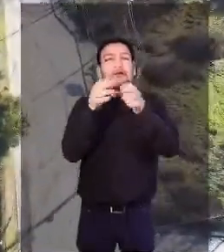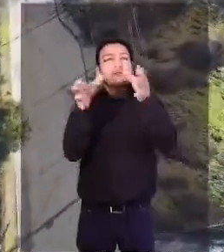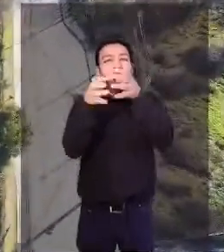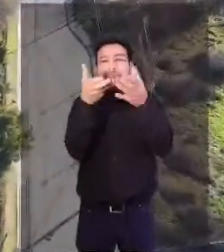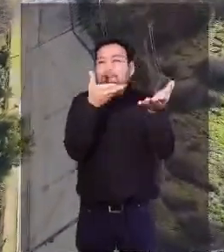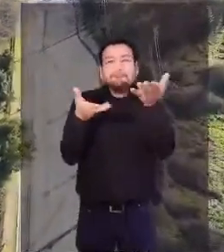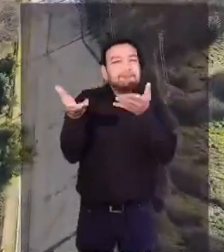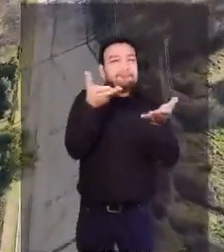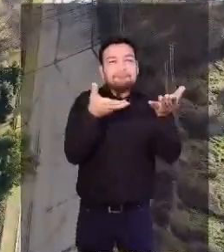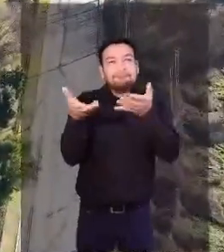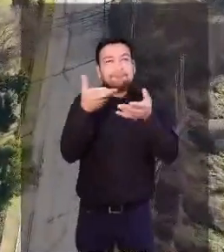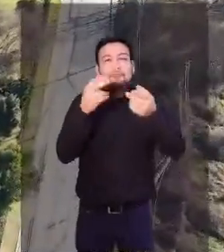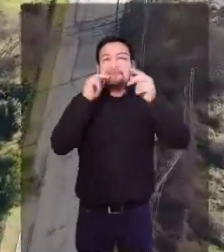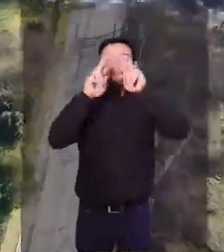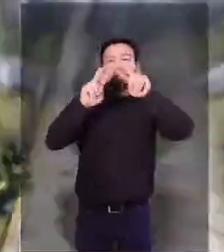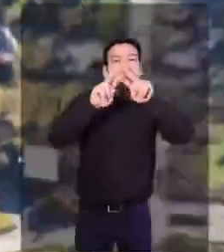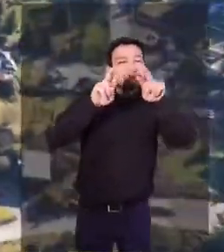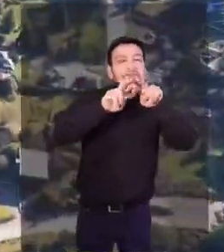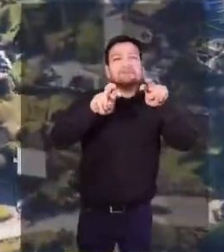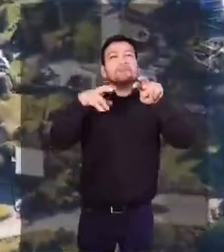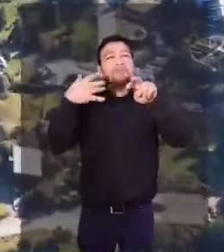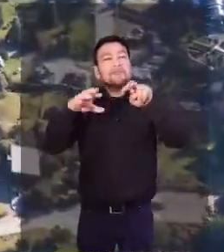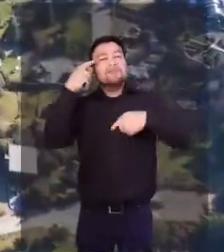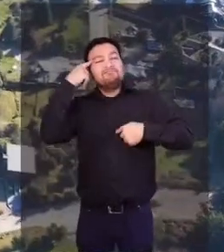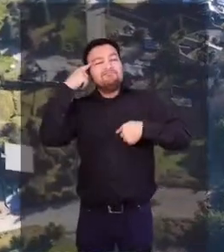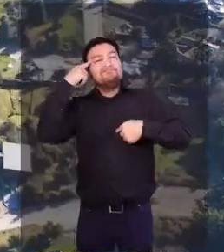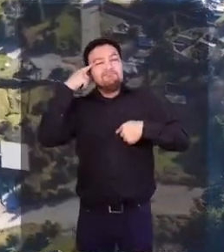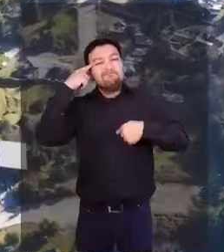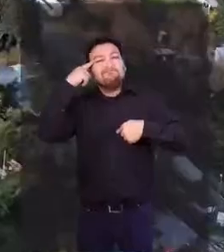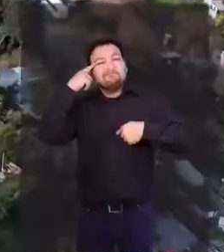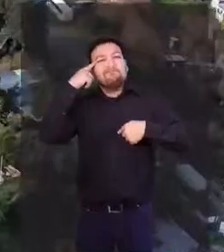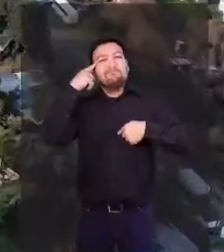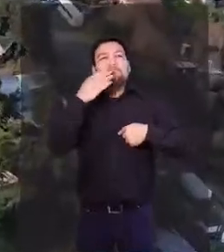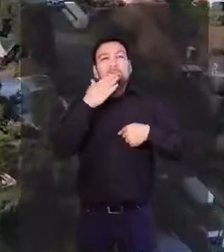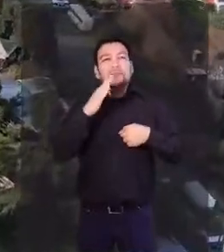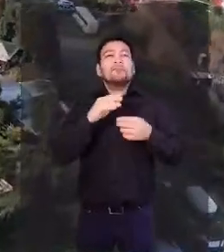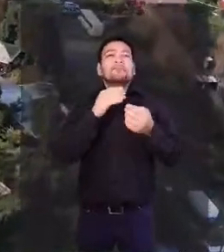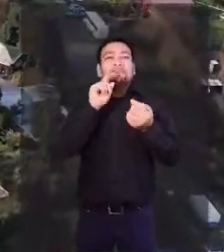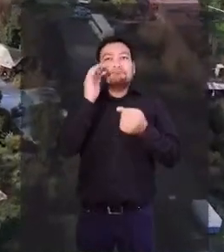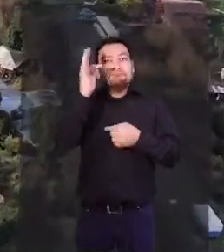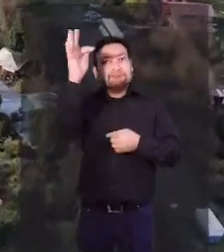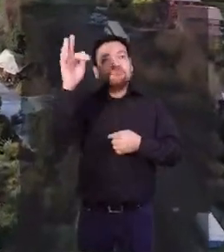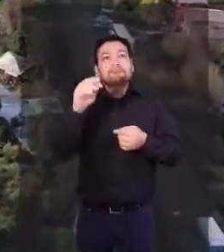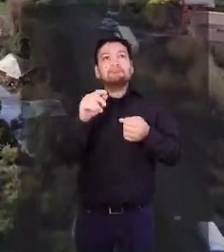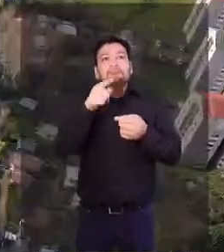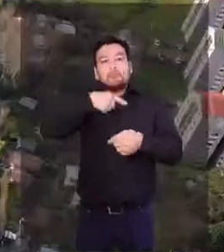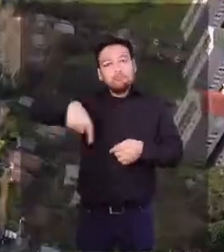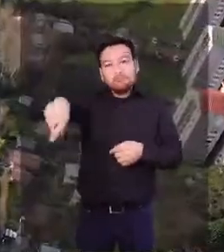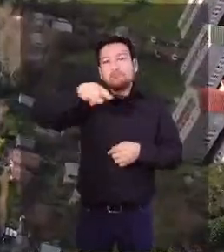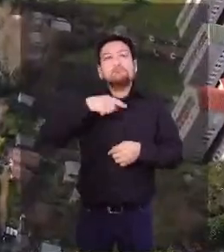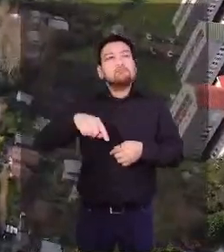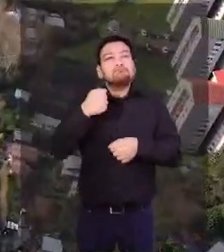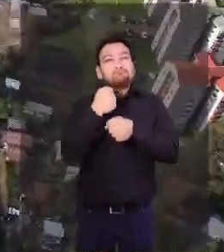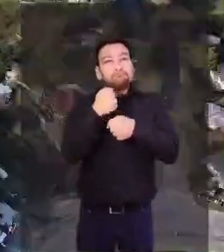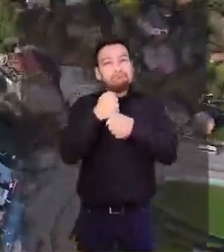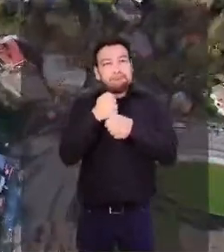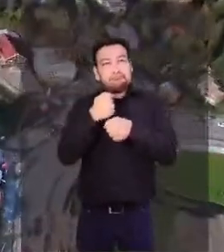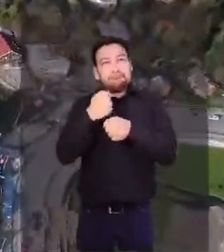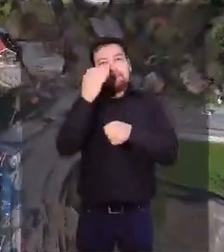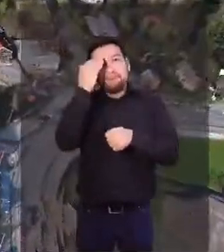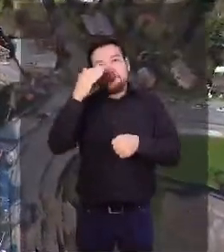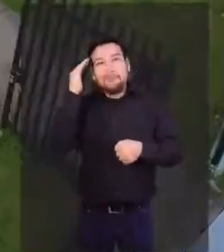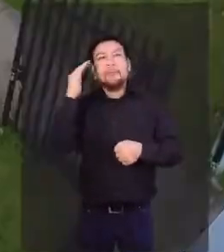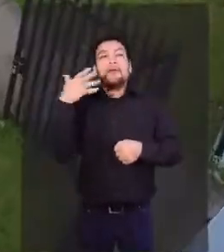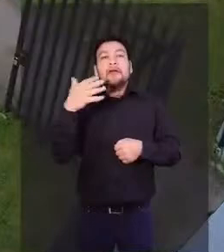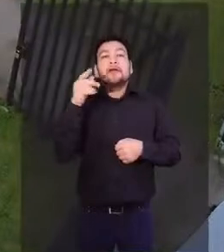y evolucionado para convertirnos en la mejor opción de educación superior en la región, consolidándonos como un